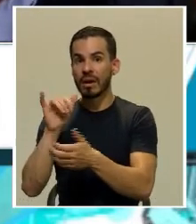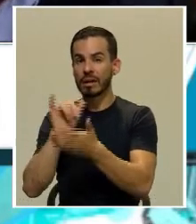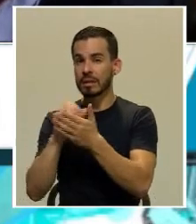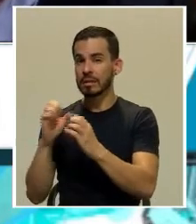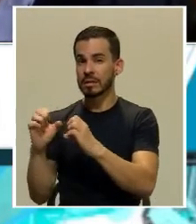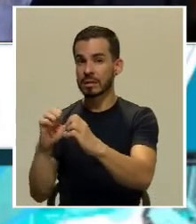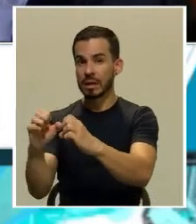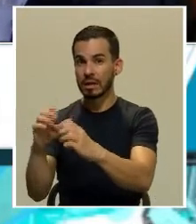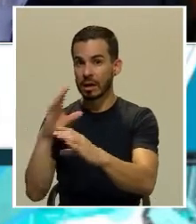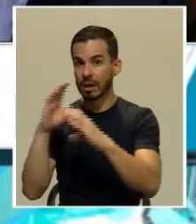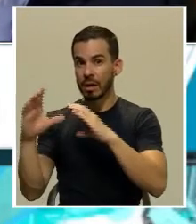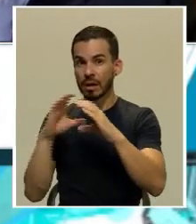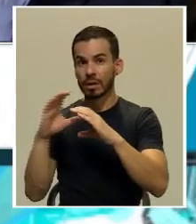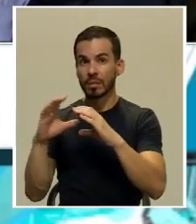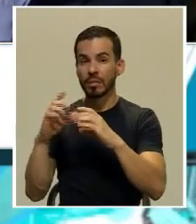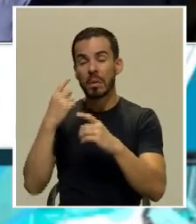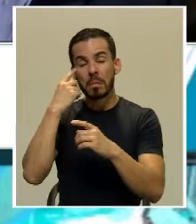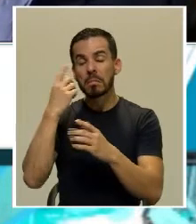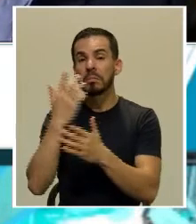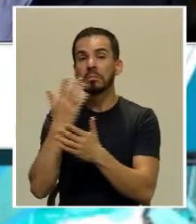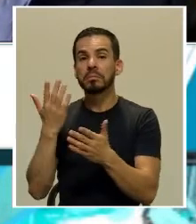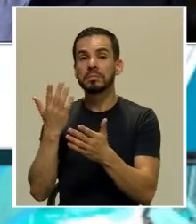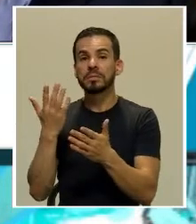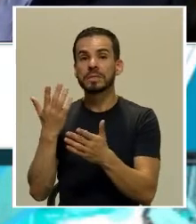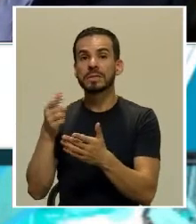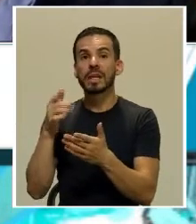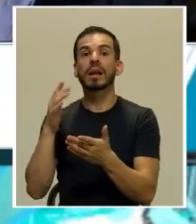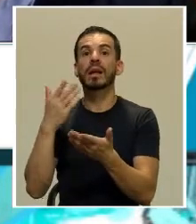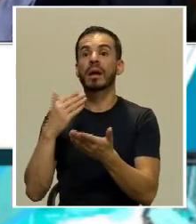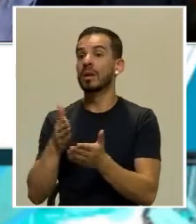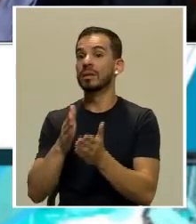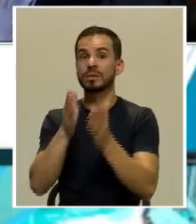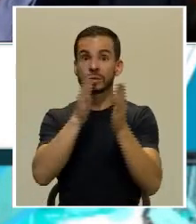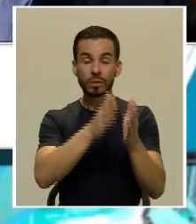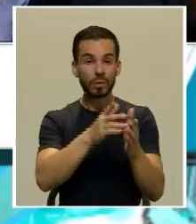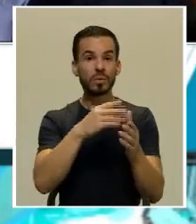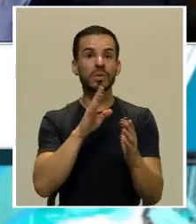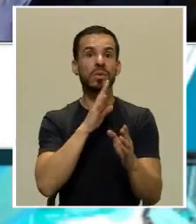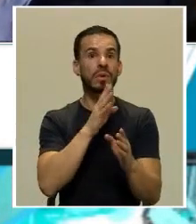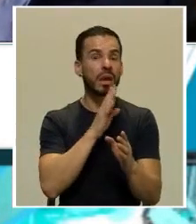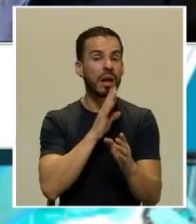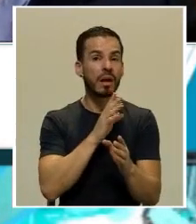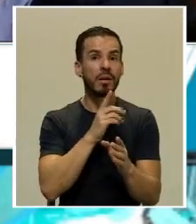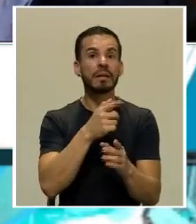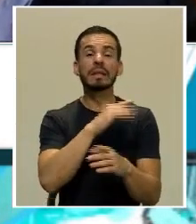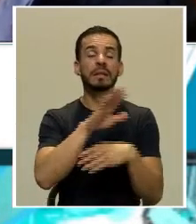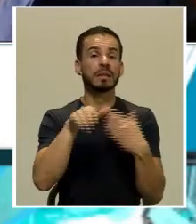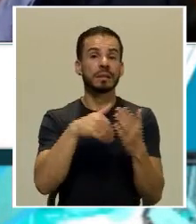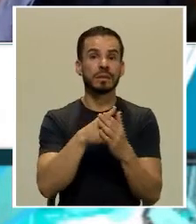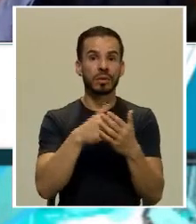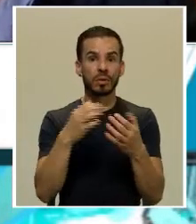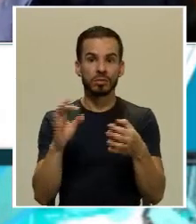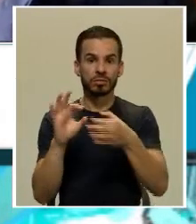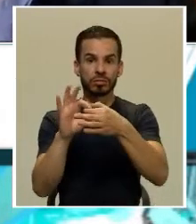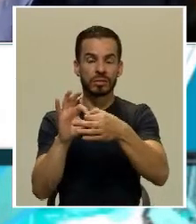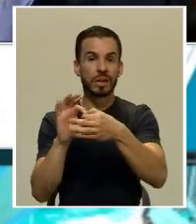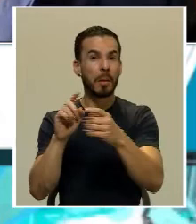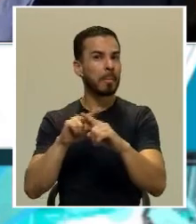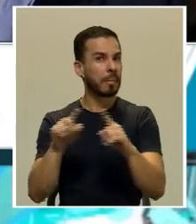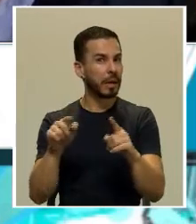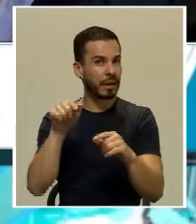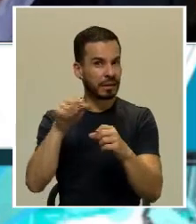eso, estrategia de comunicación para que sean otros los voceros de gobierno y que sean todos articulados.